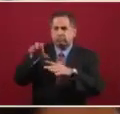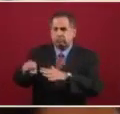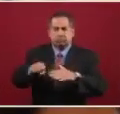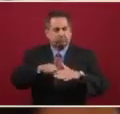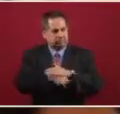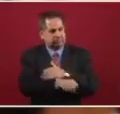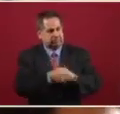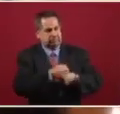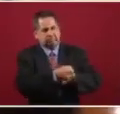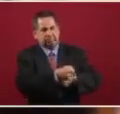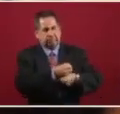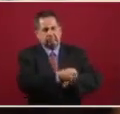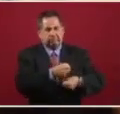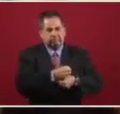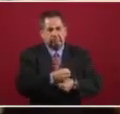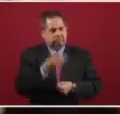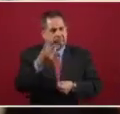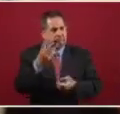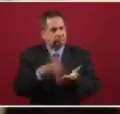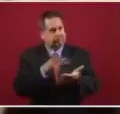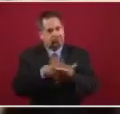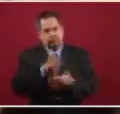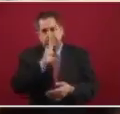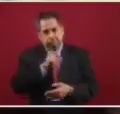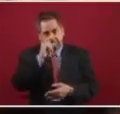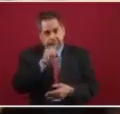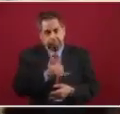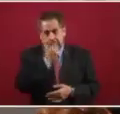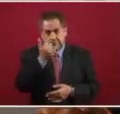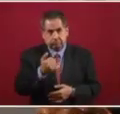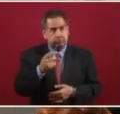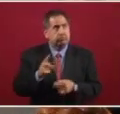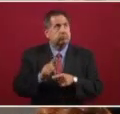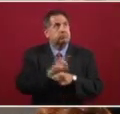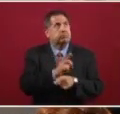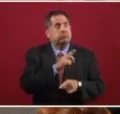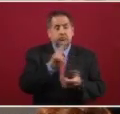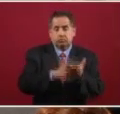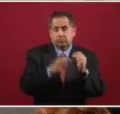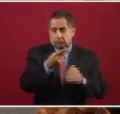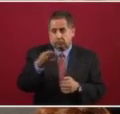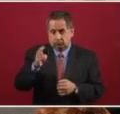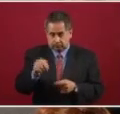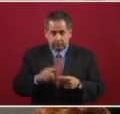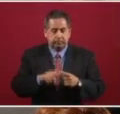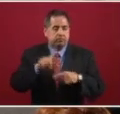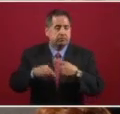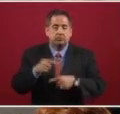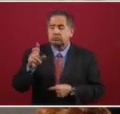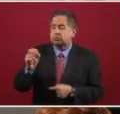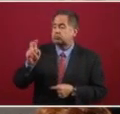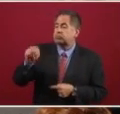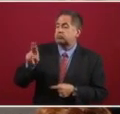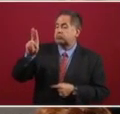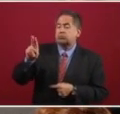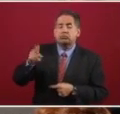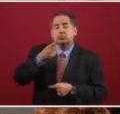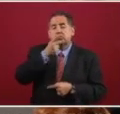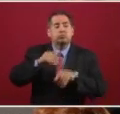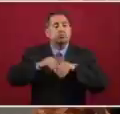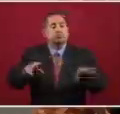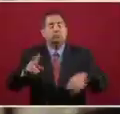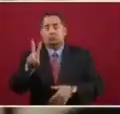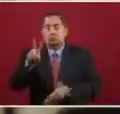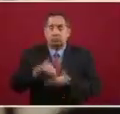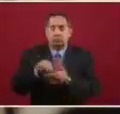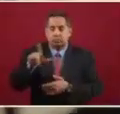torturado y en prisión desde 2009. Su caso fue investigado por Naciones Unidas y desde el 2017 se